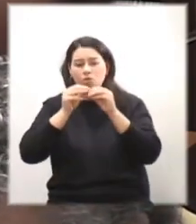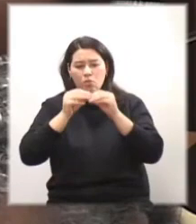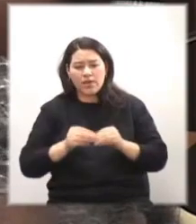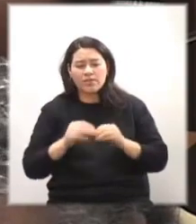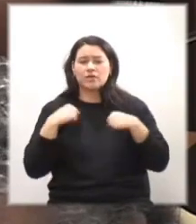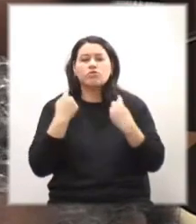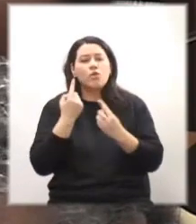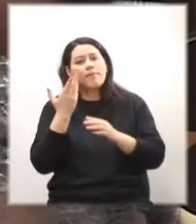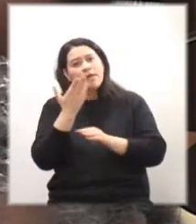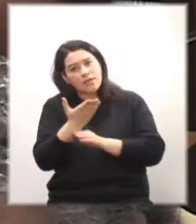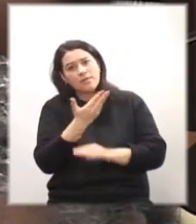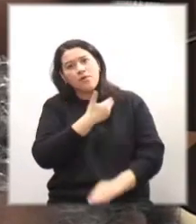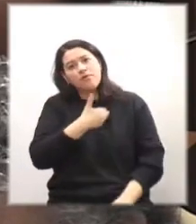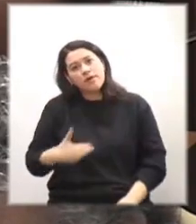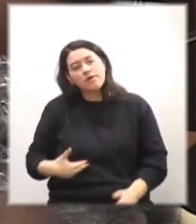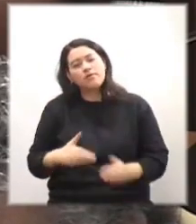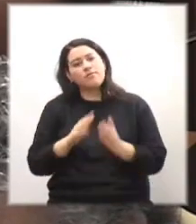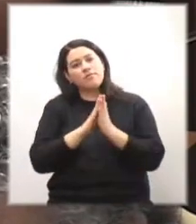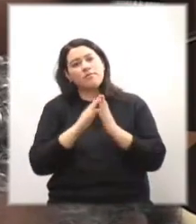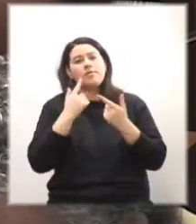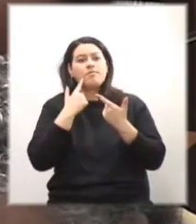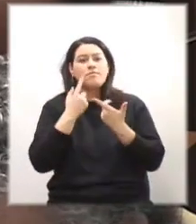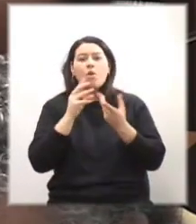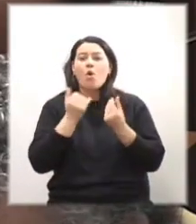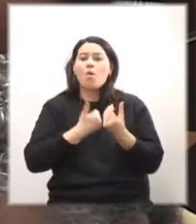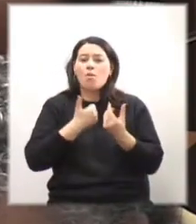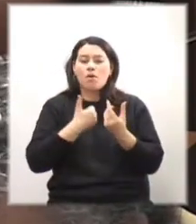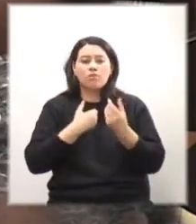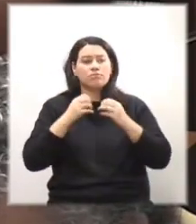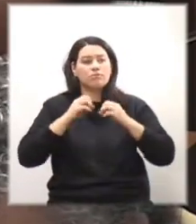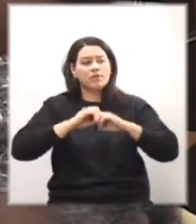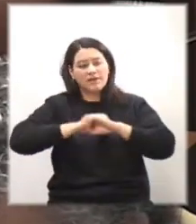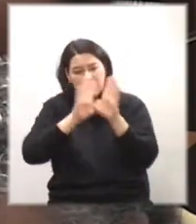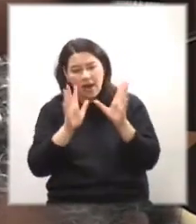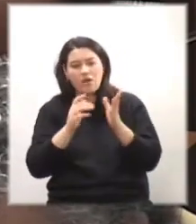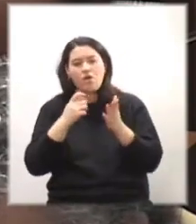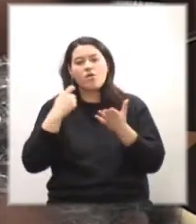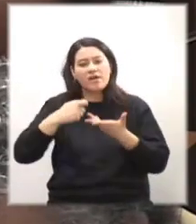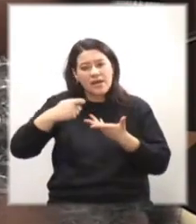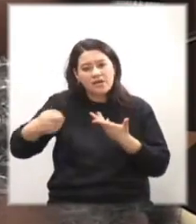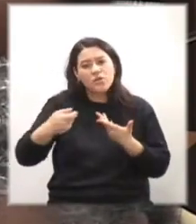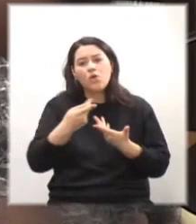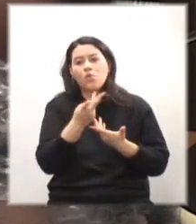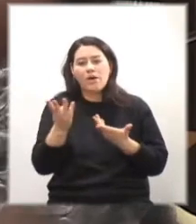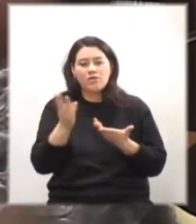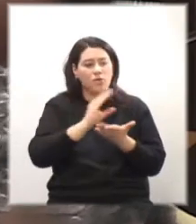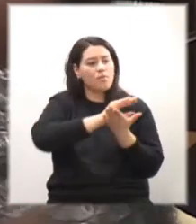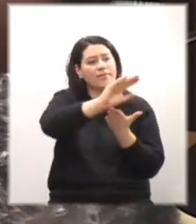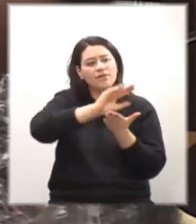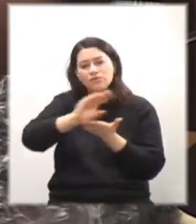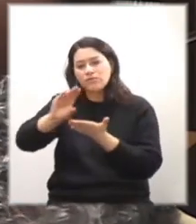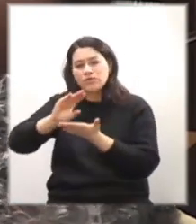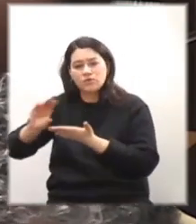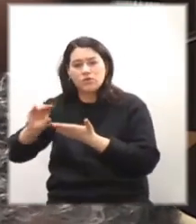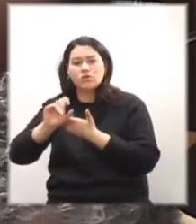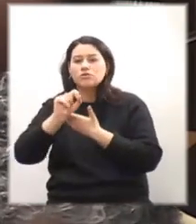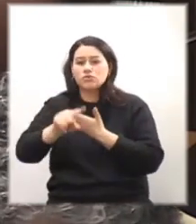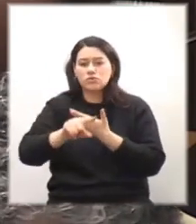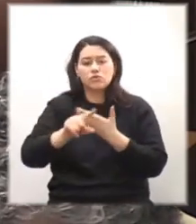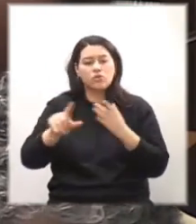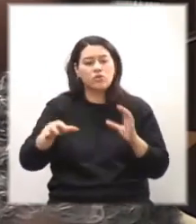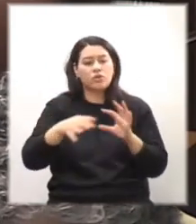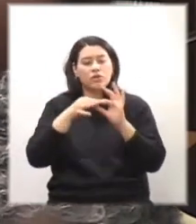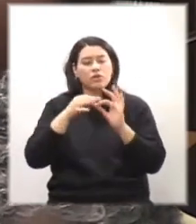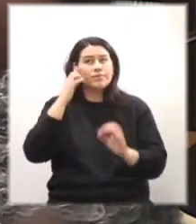hemos solicitado al gobierno que presente la proyección de los créditos presupuestales y su consistencia con